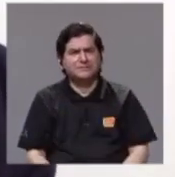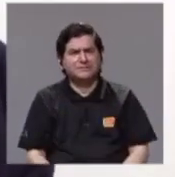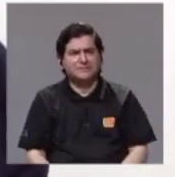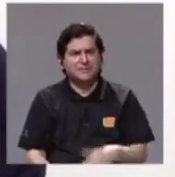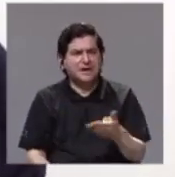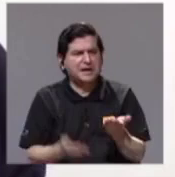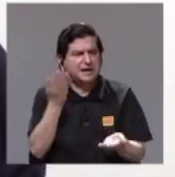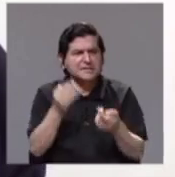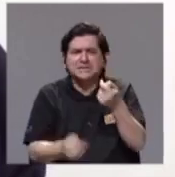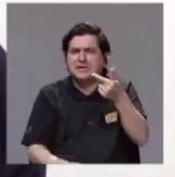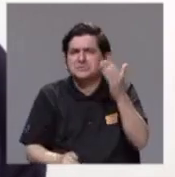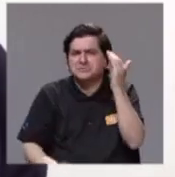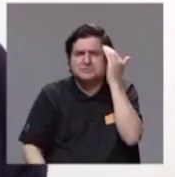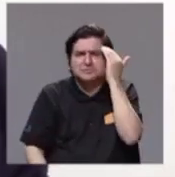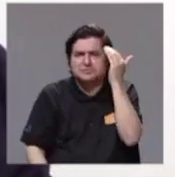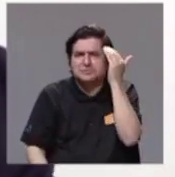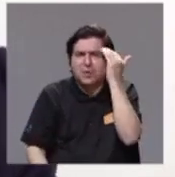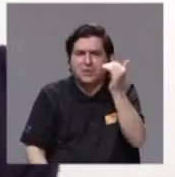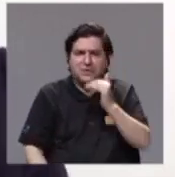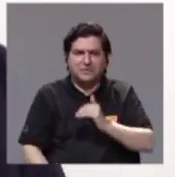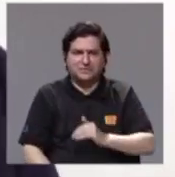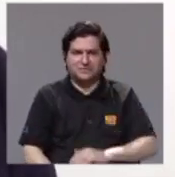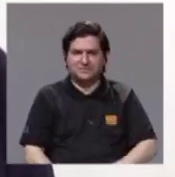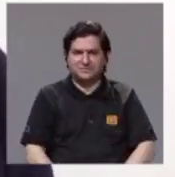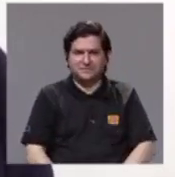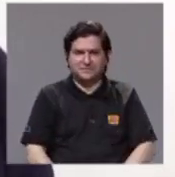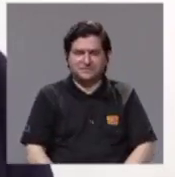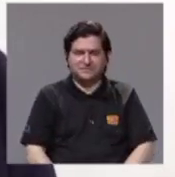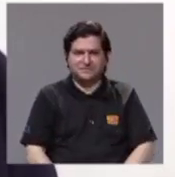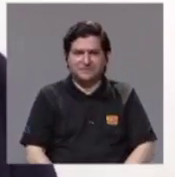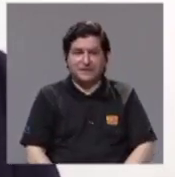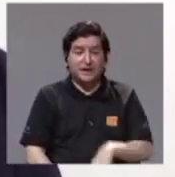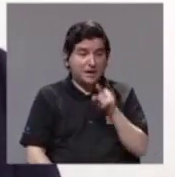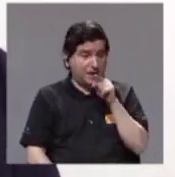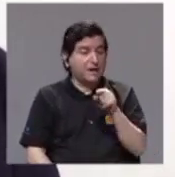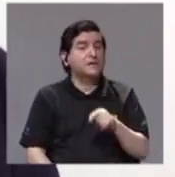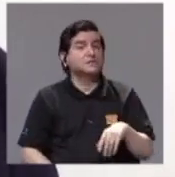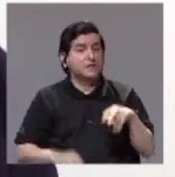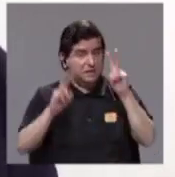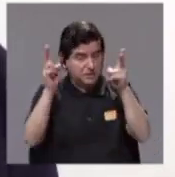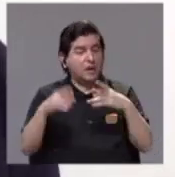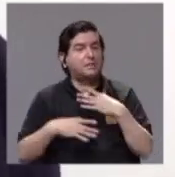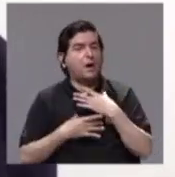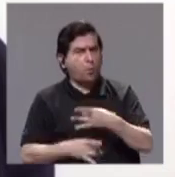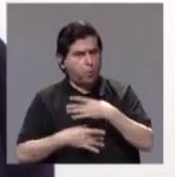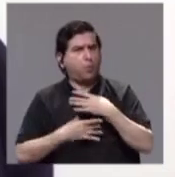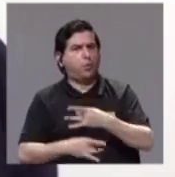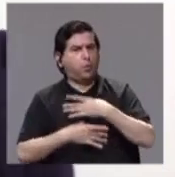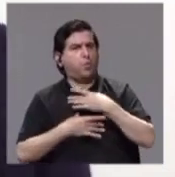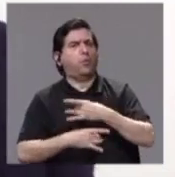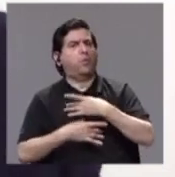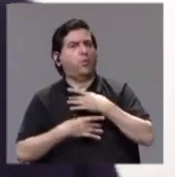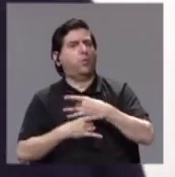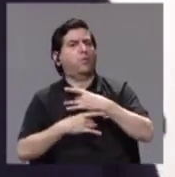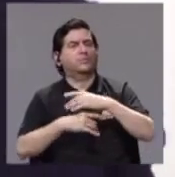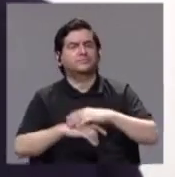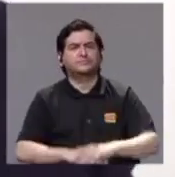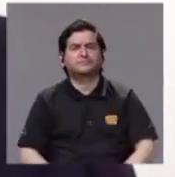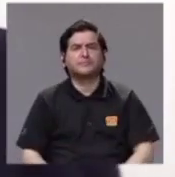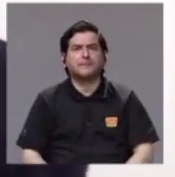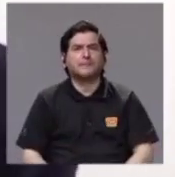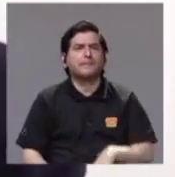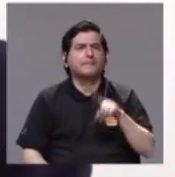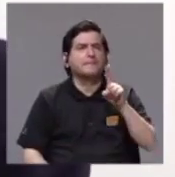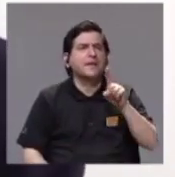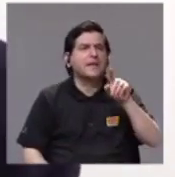tema poco conocido y pero fascinante. Y